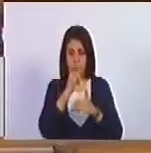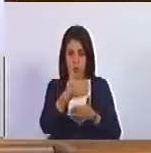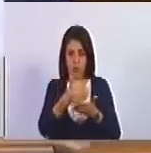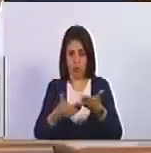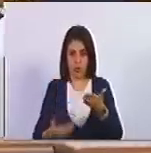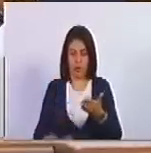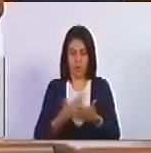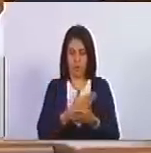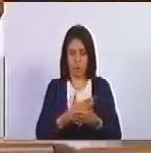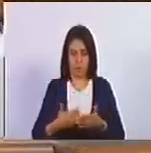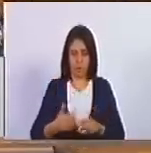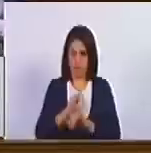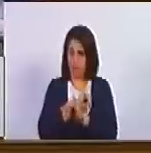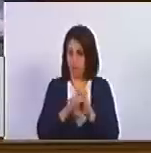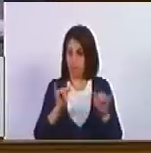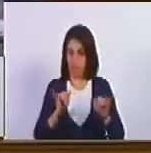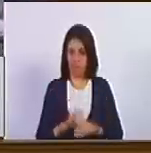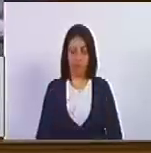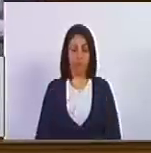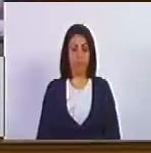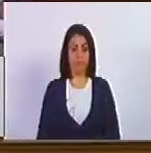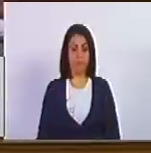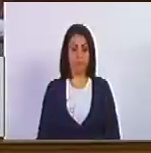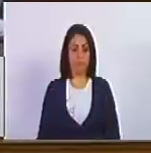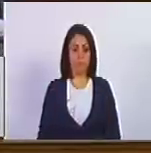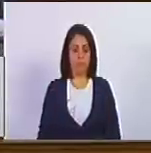todo, ciudadano presidente.